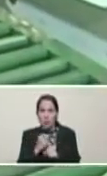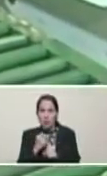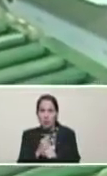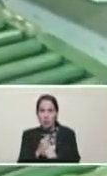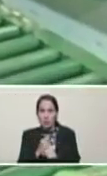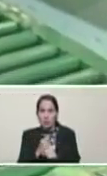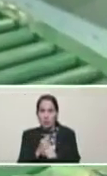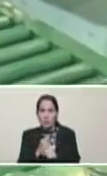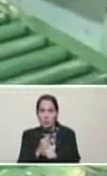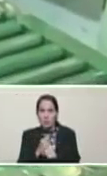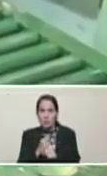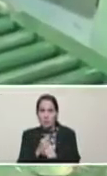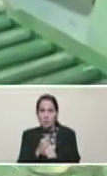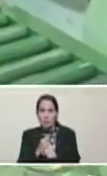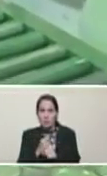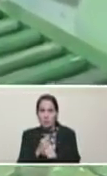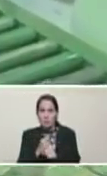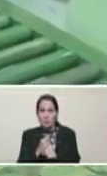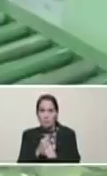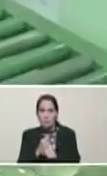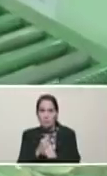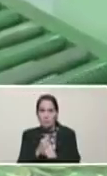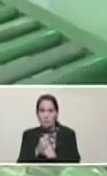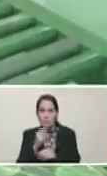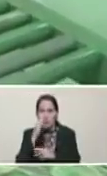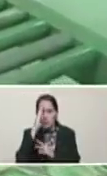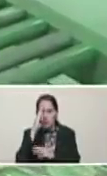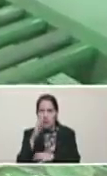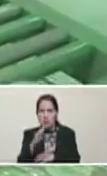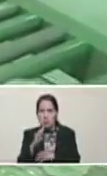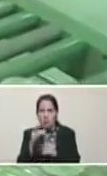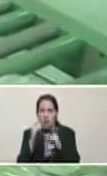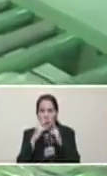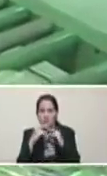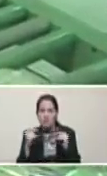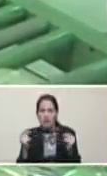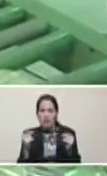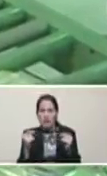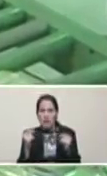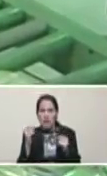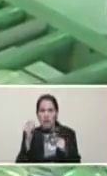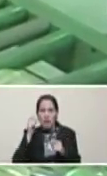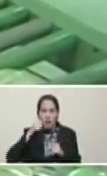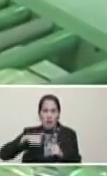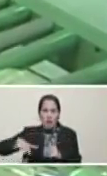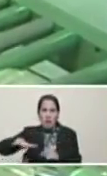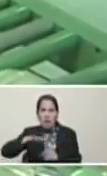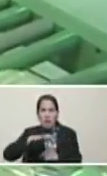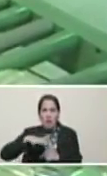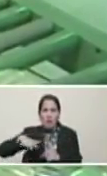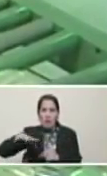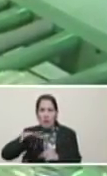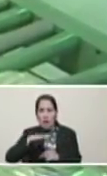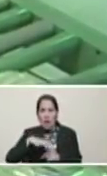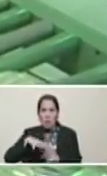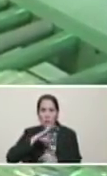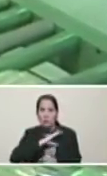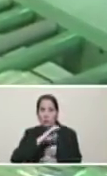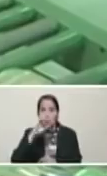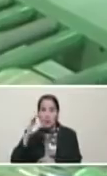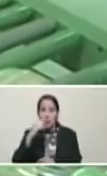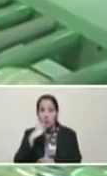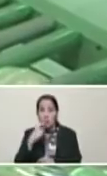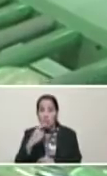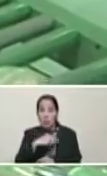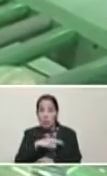estos productos irán directamente a la feria al campo soberano irán a cada uno de los centros abastecimiento que nuestro